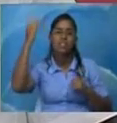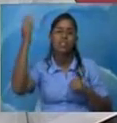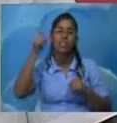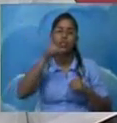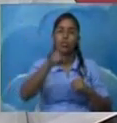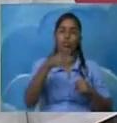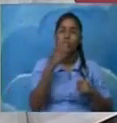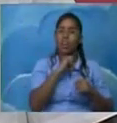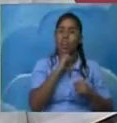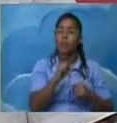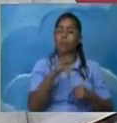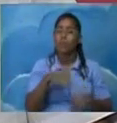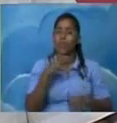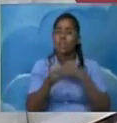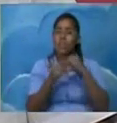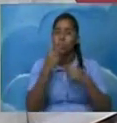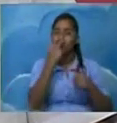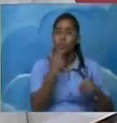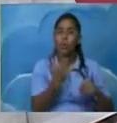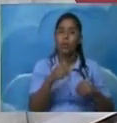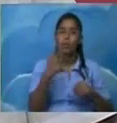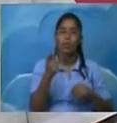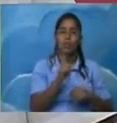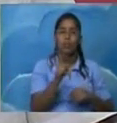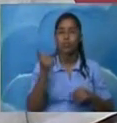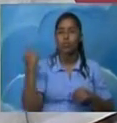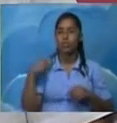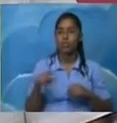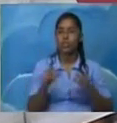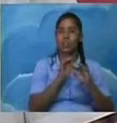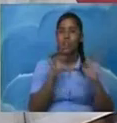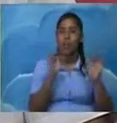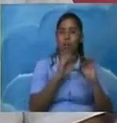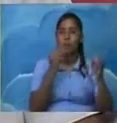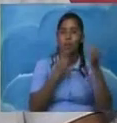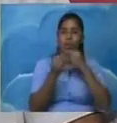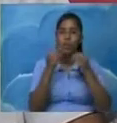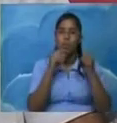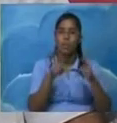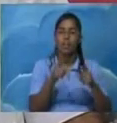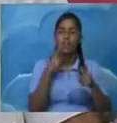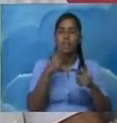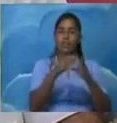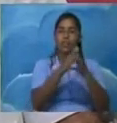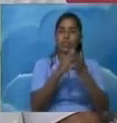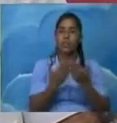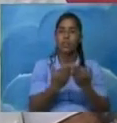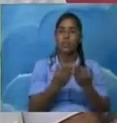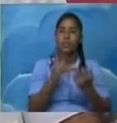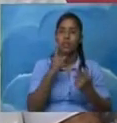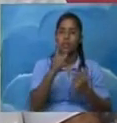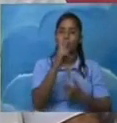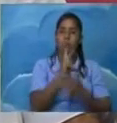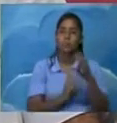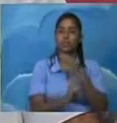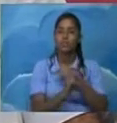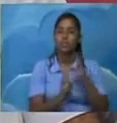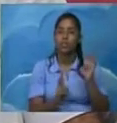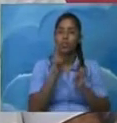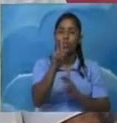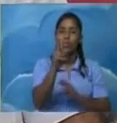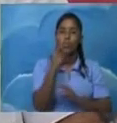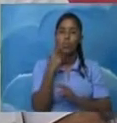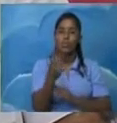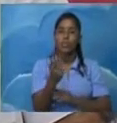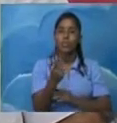de hacer un pobre cuando no tiene ni para comer. Aquí dice la Biblia en el versículo 12, el que me toca a